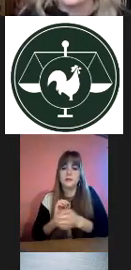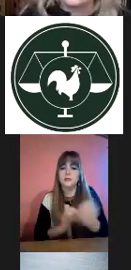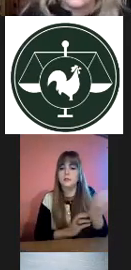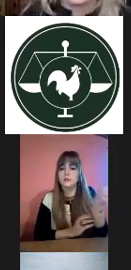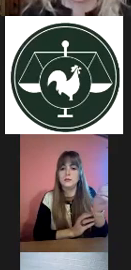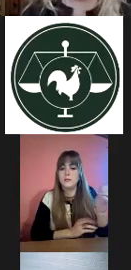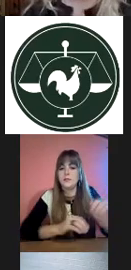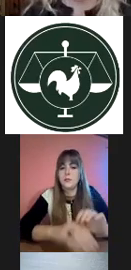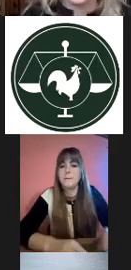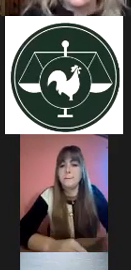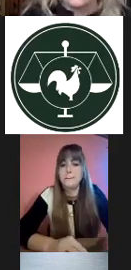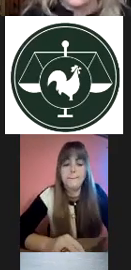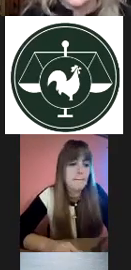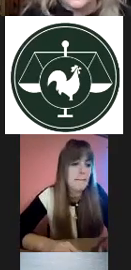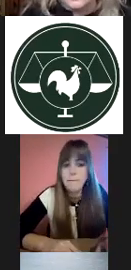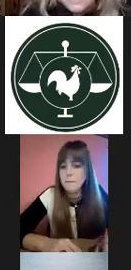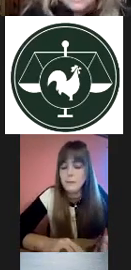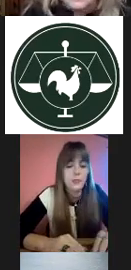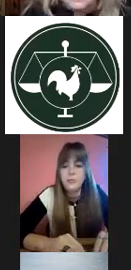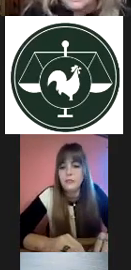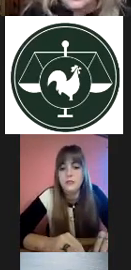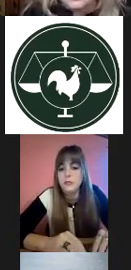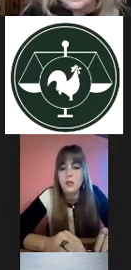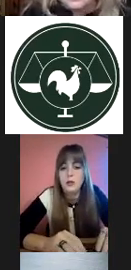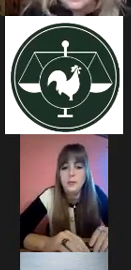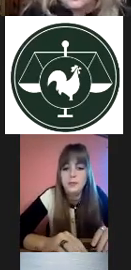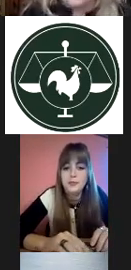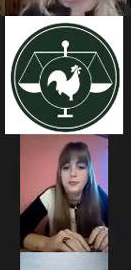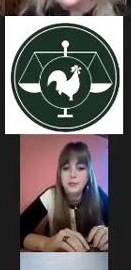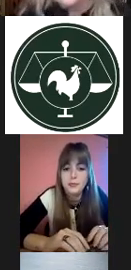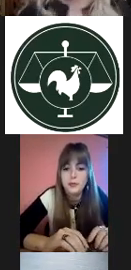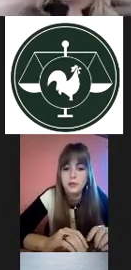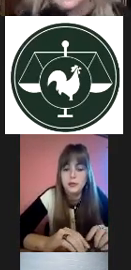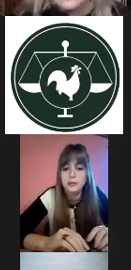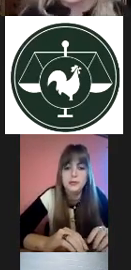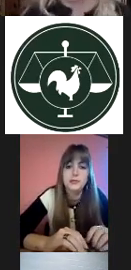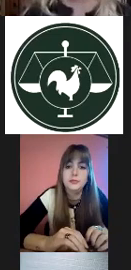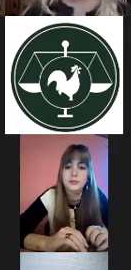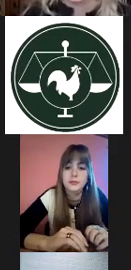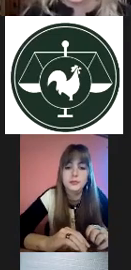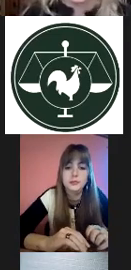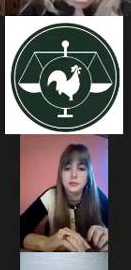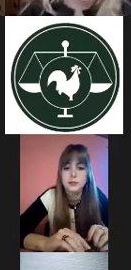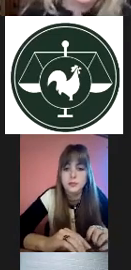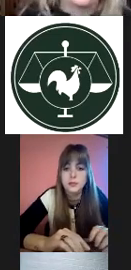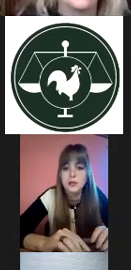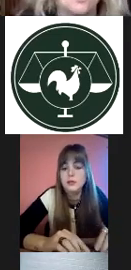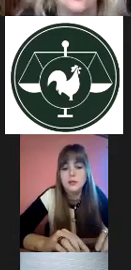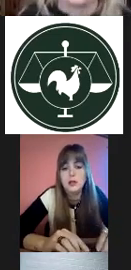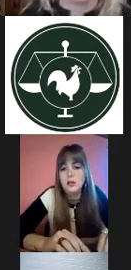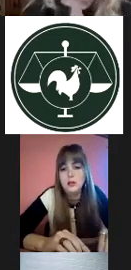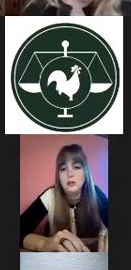las denuncias por maltrato o crueldad animal. No. Entonces hay que hacer también, es un